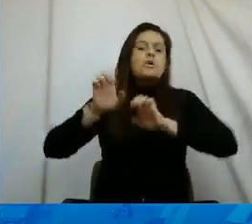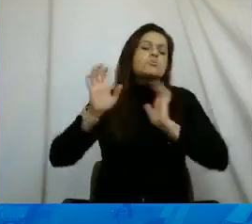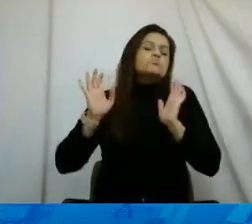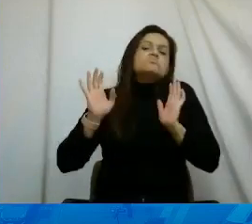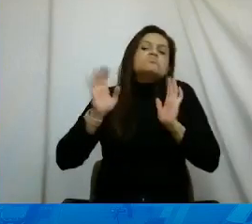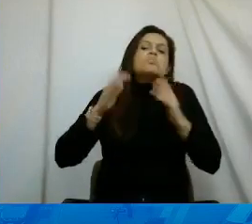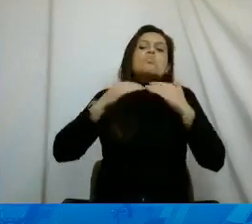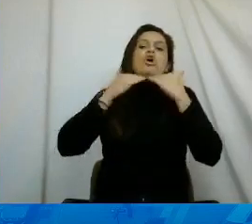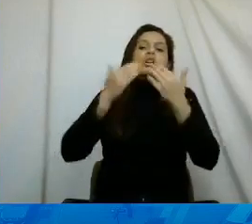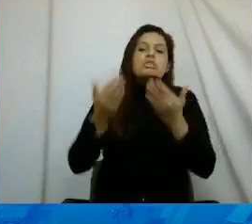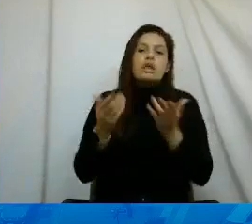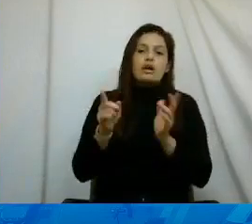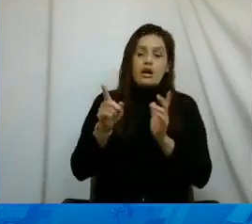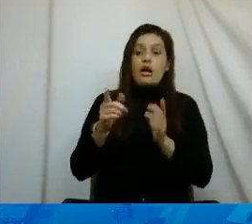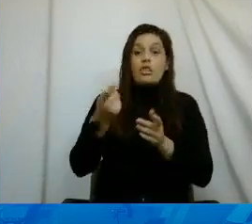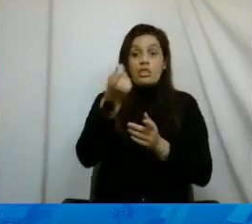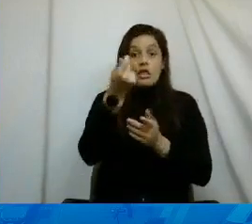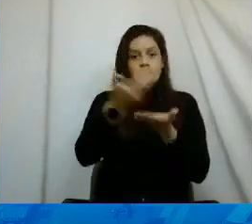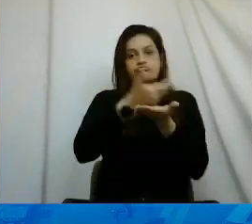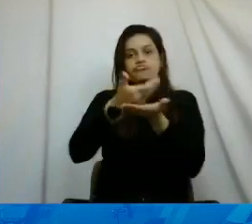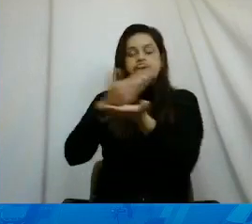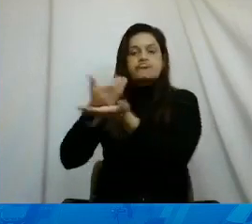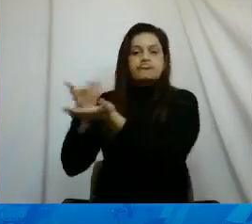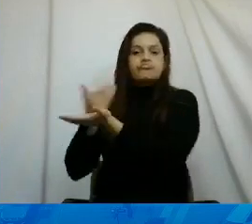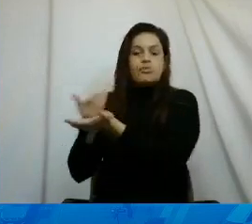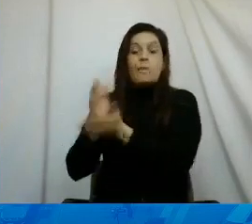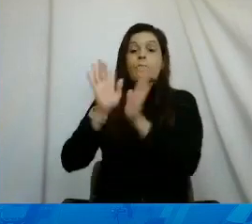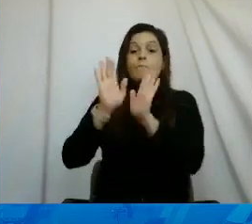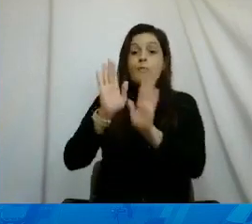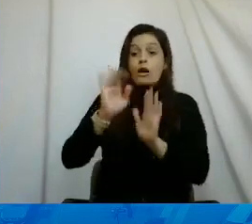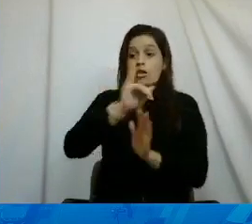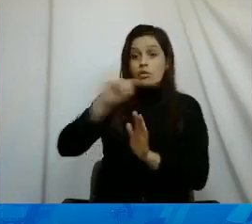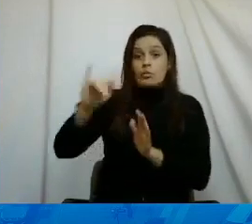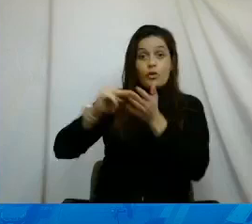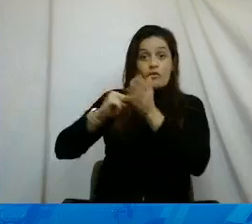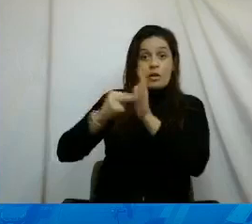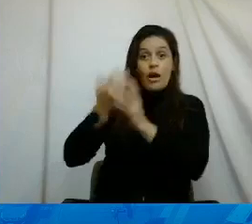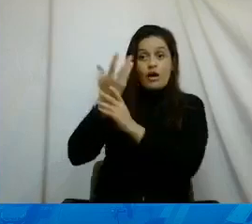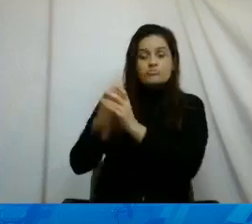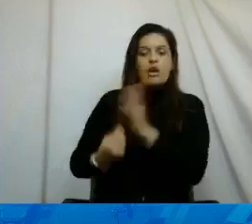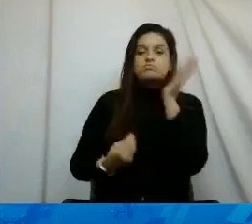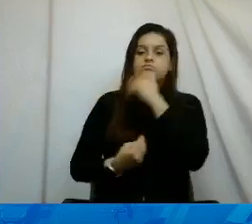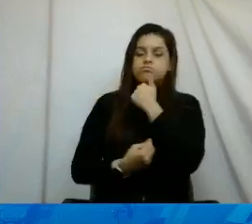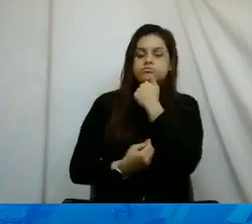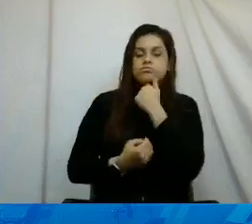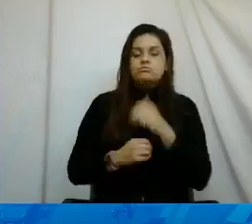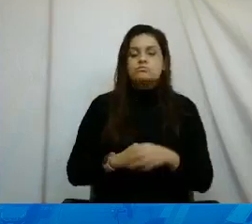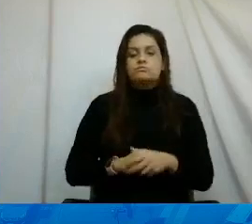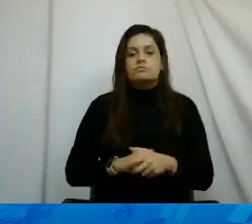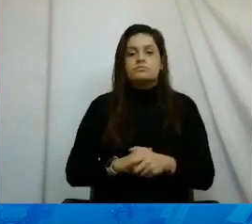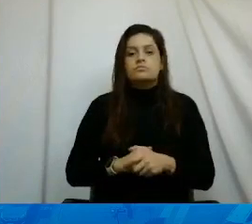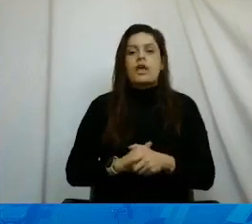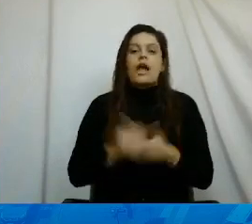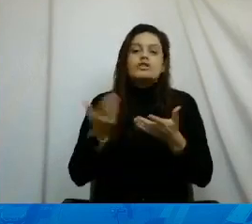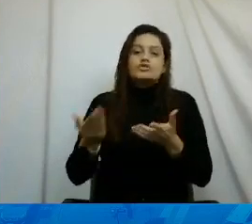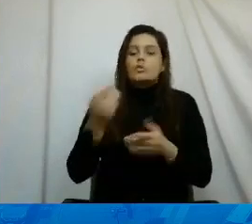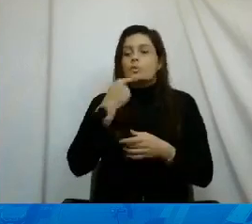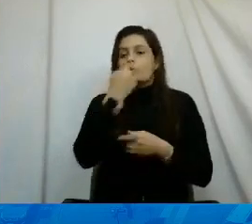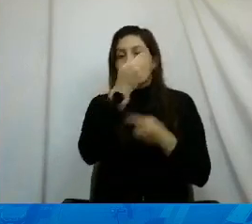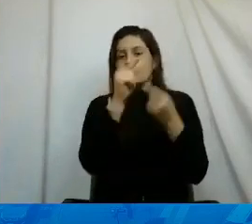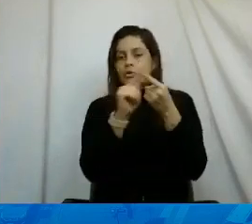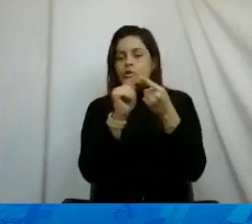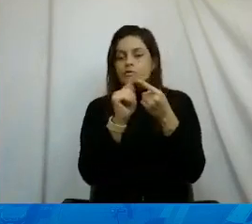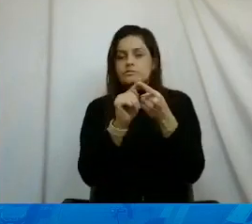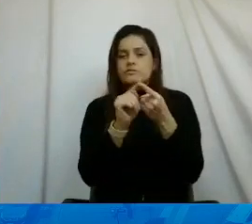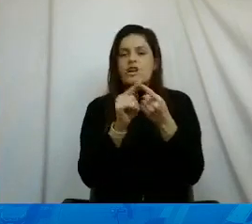para cobrar estas empresas, pero no para solucionar problemas. Eso es lo primero, alcaldesa, preguntarle qué ha pasado,